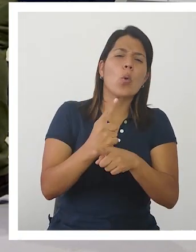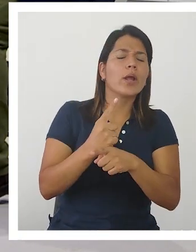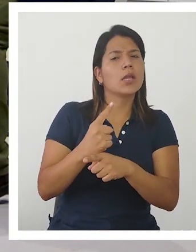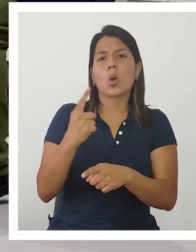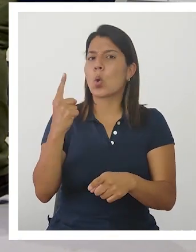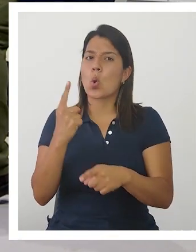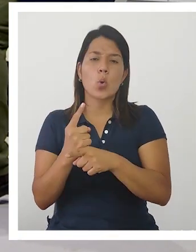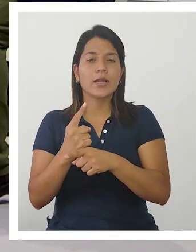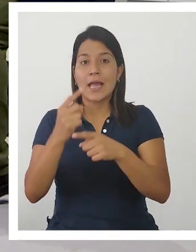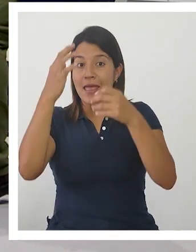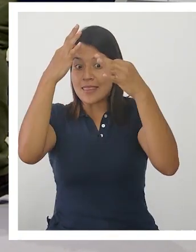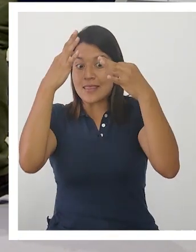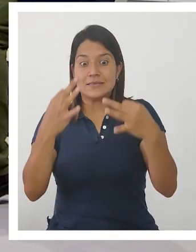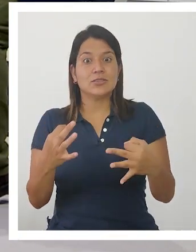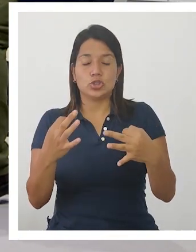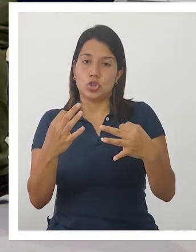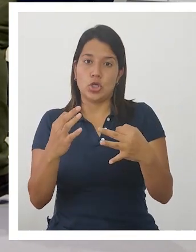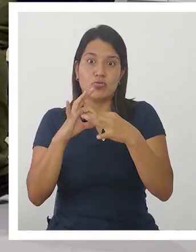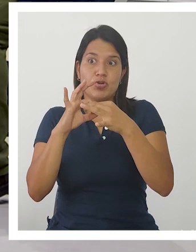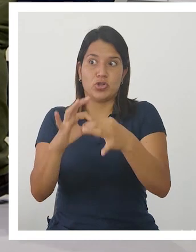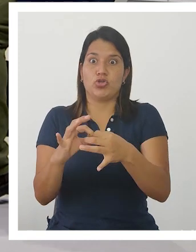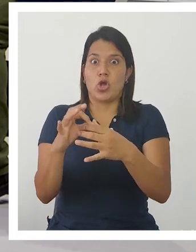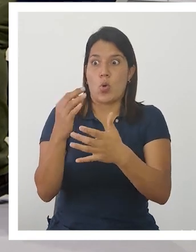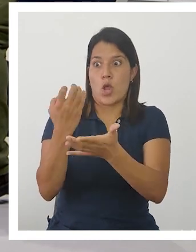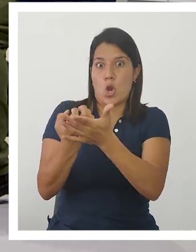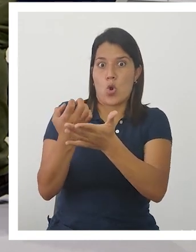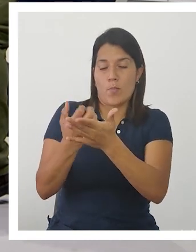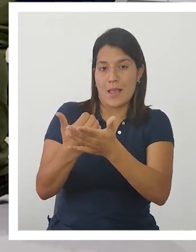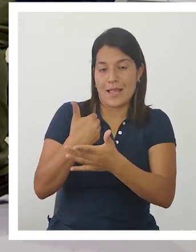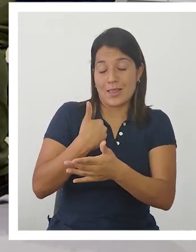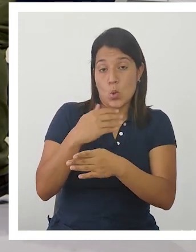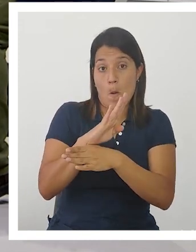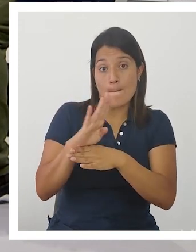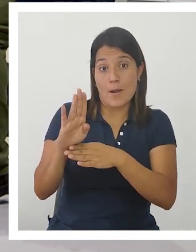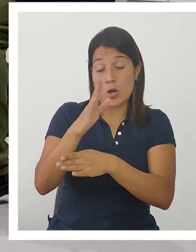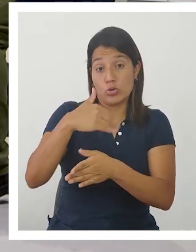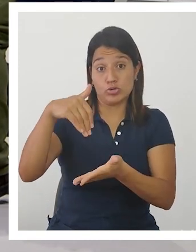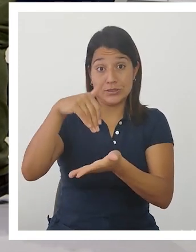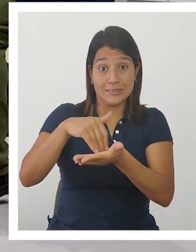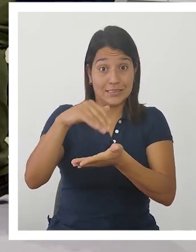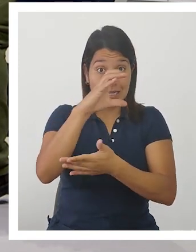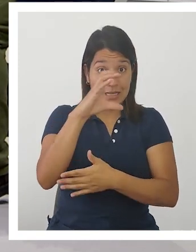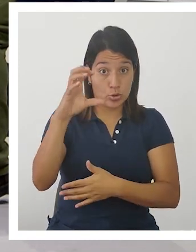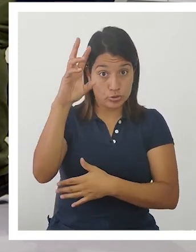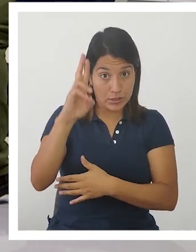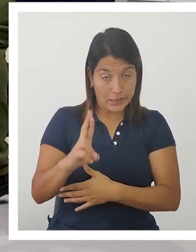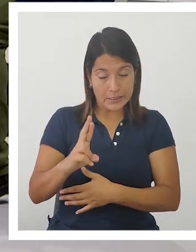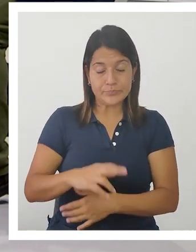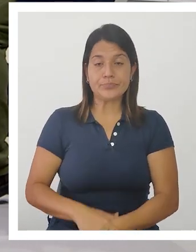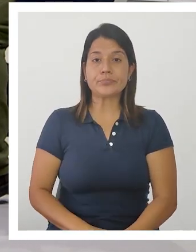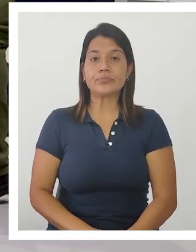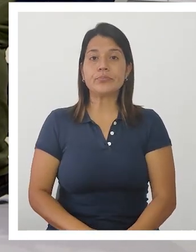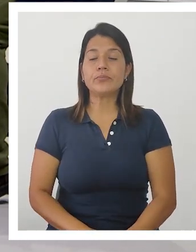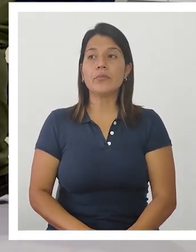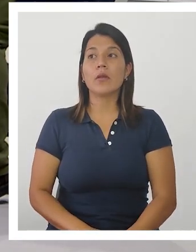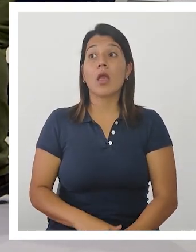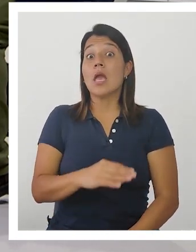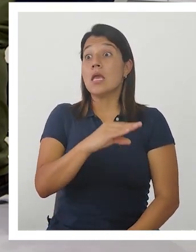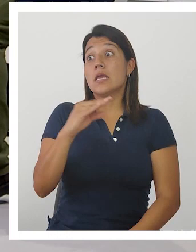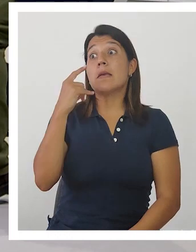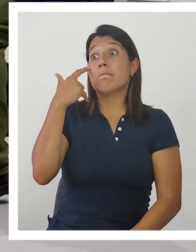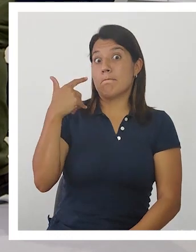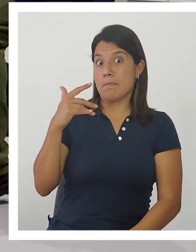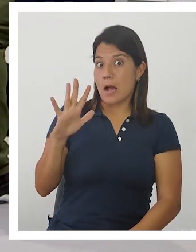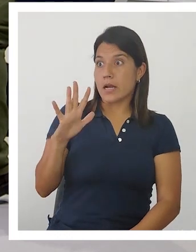políticas monetarias impuestas por el Banco Central de Costa Rica. Al parecer han sido muy